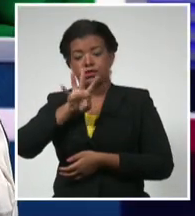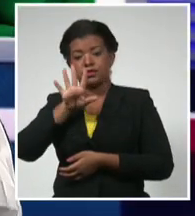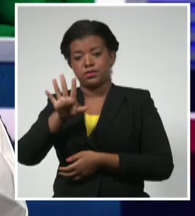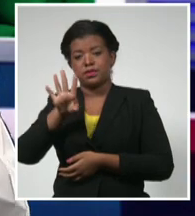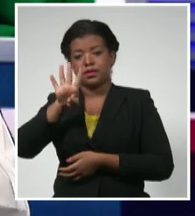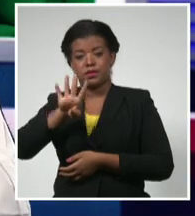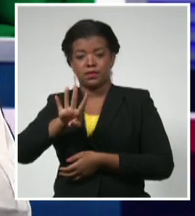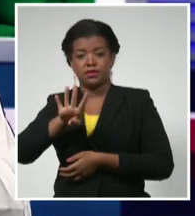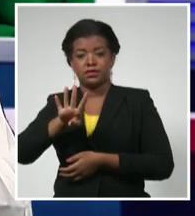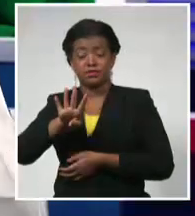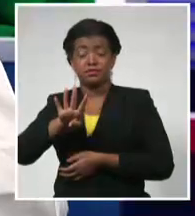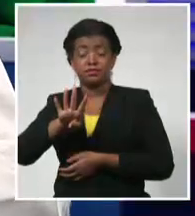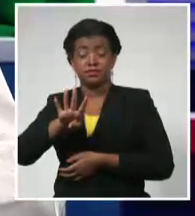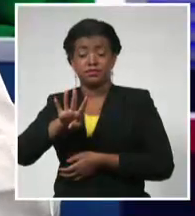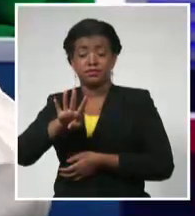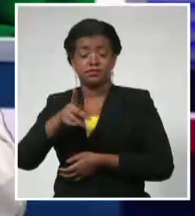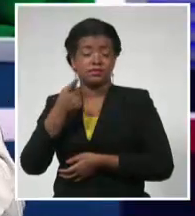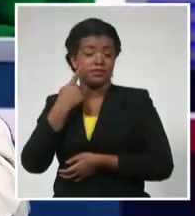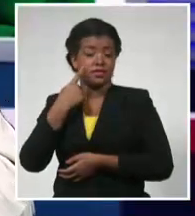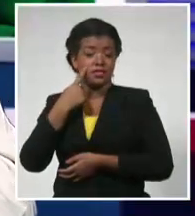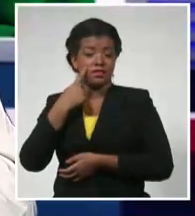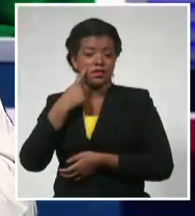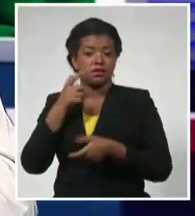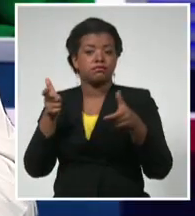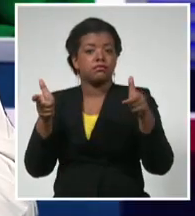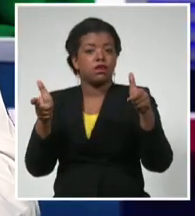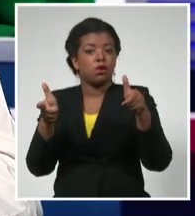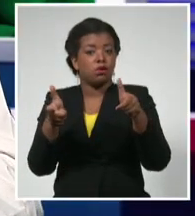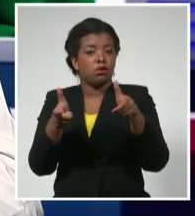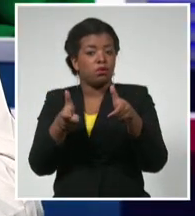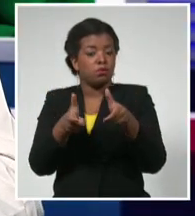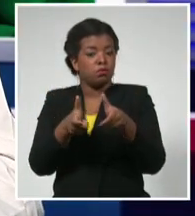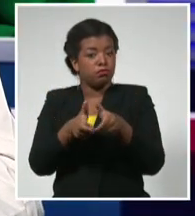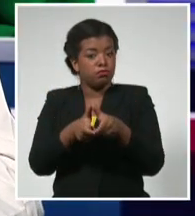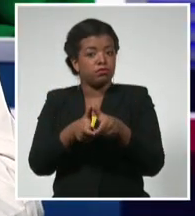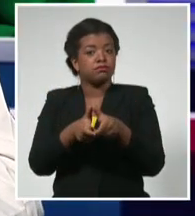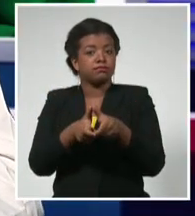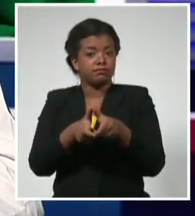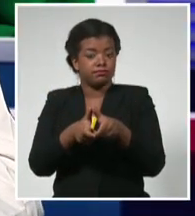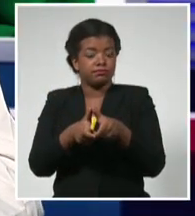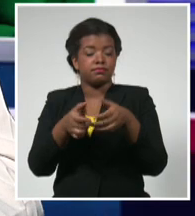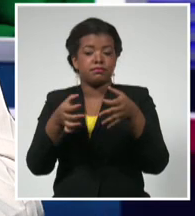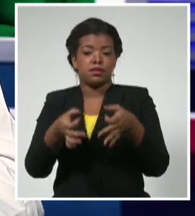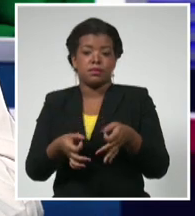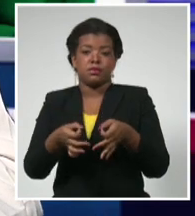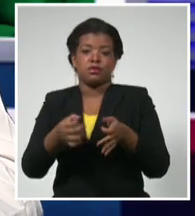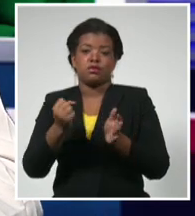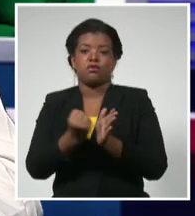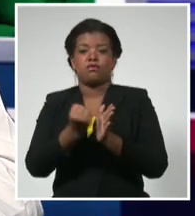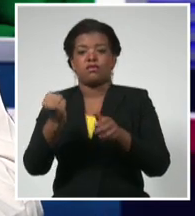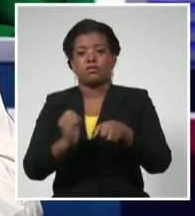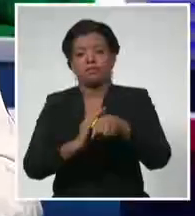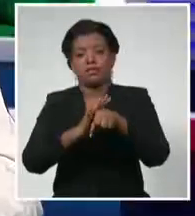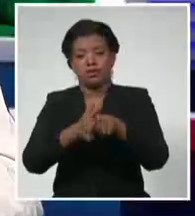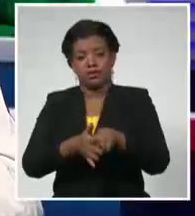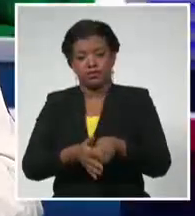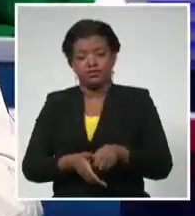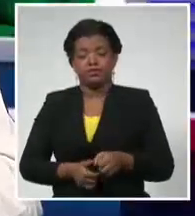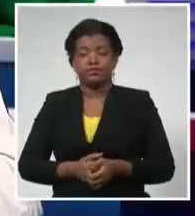354. O sea, realmente ha existido una reducción en cuanto al número de casos